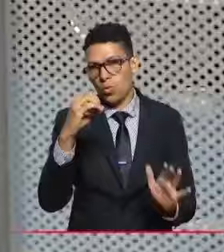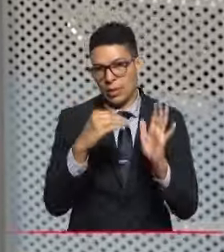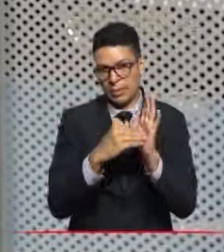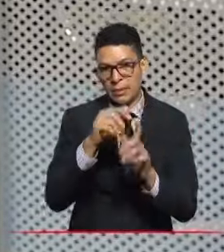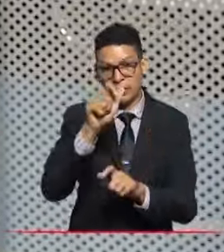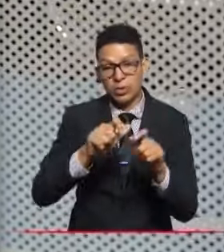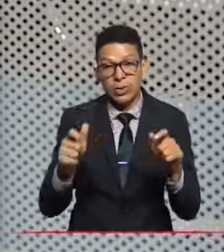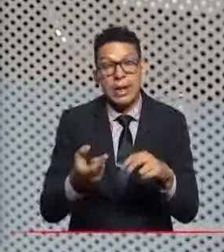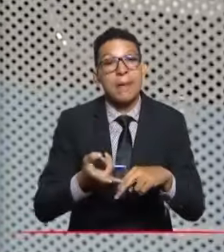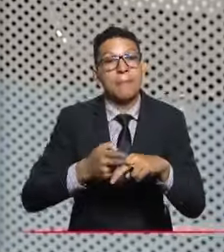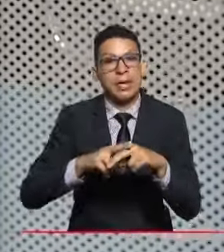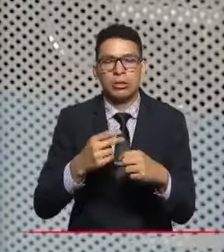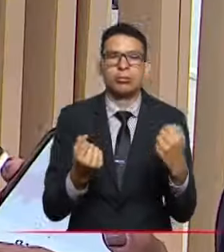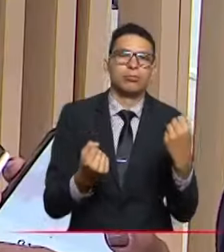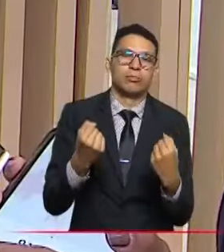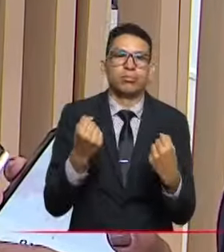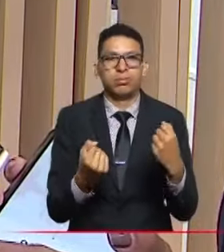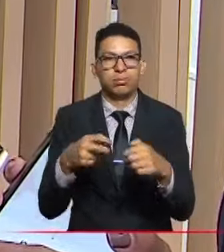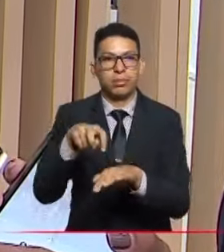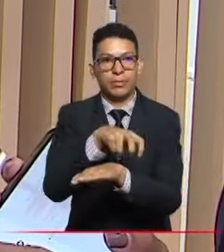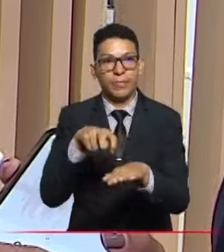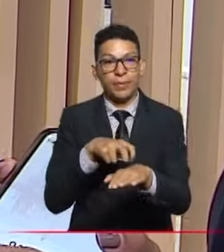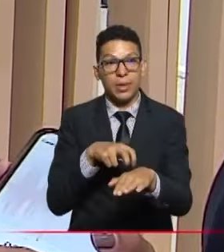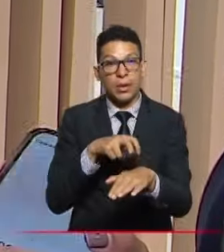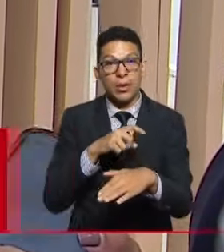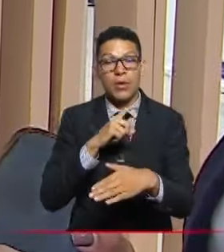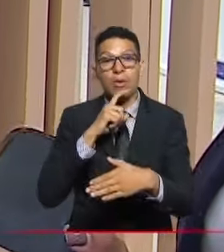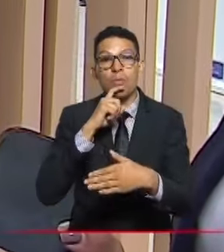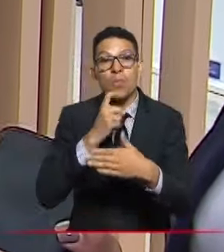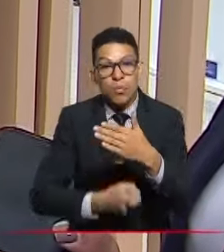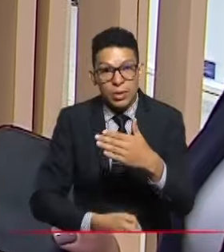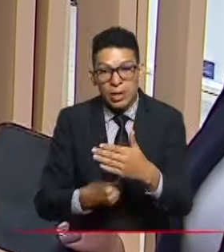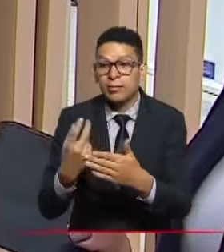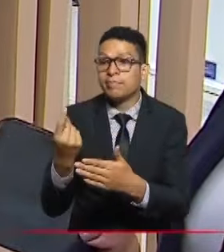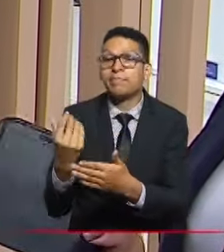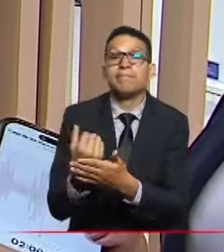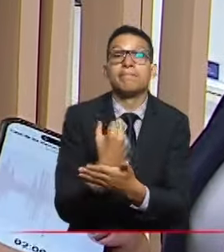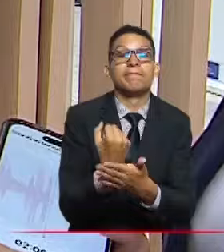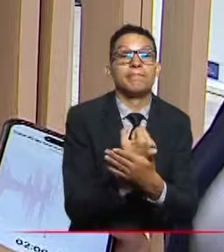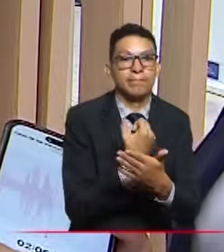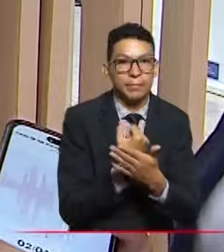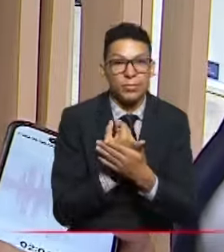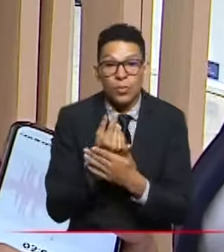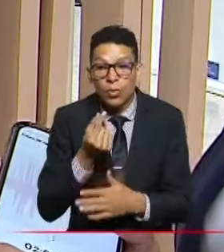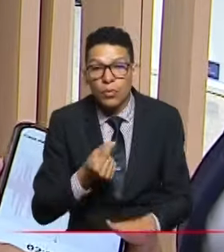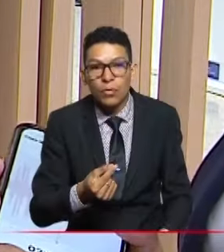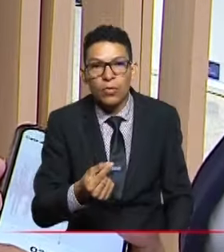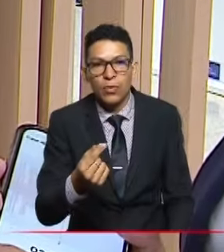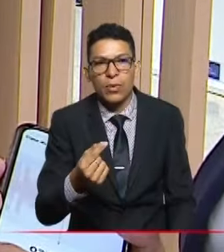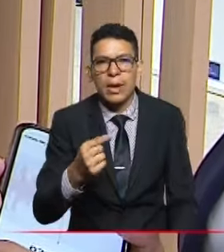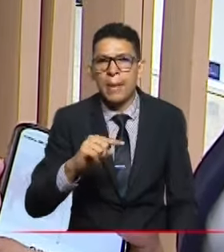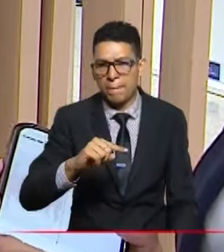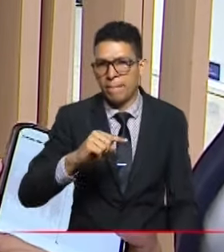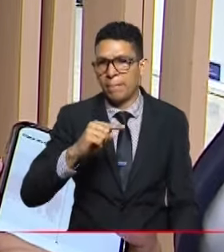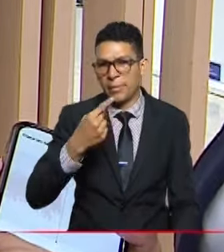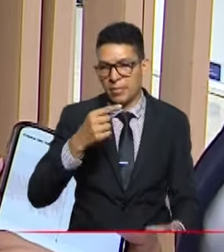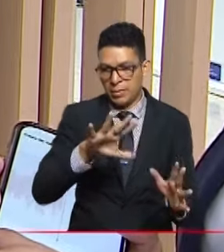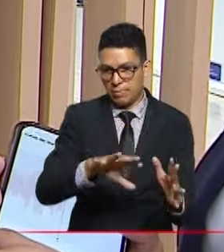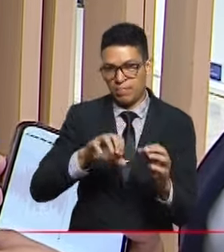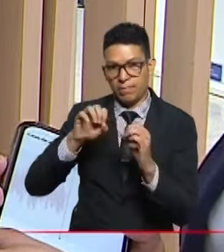adicionales diarias que están montando en el MIO. Gracias a las multas que se vienen cobrando, estamos próximos a hacer un primer traslado de